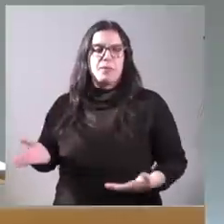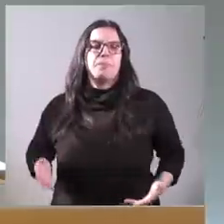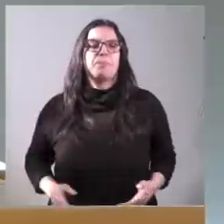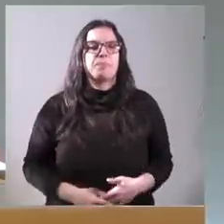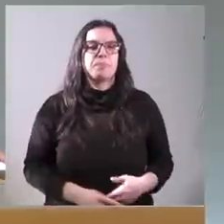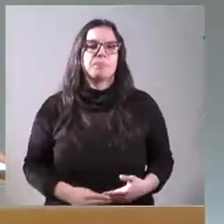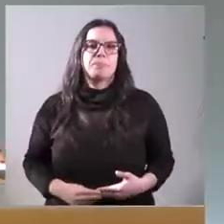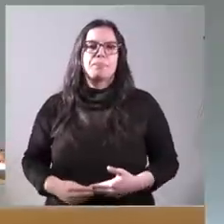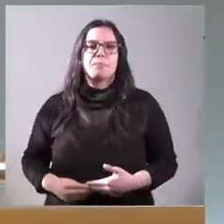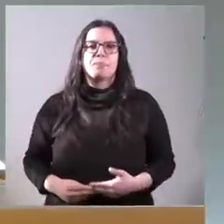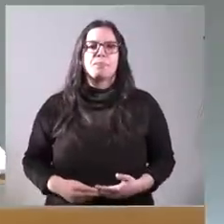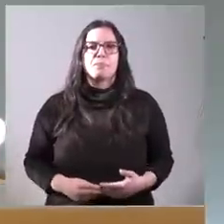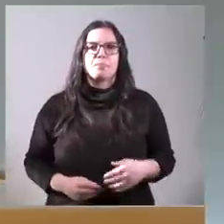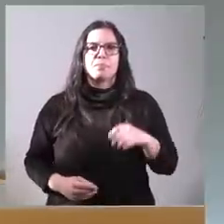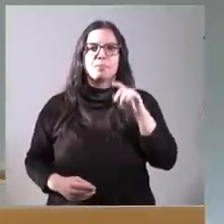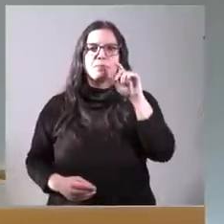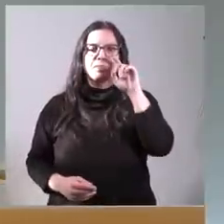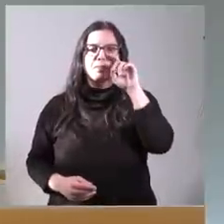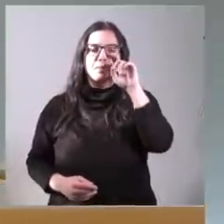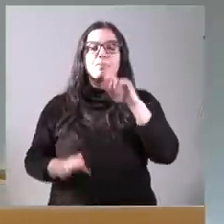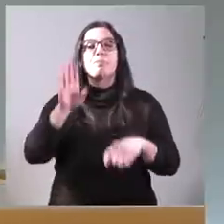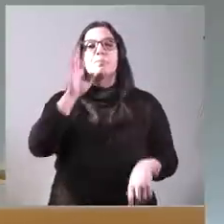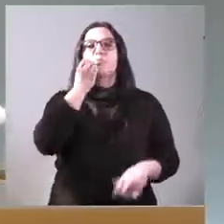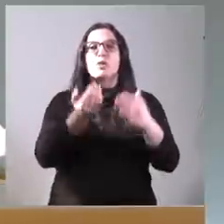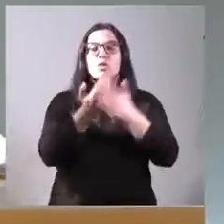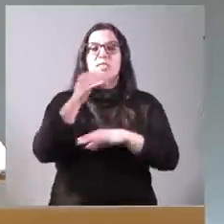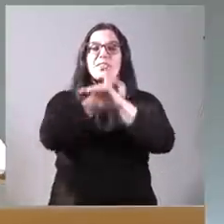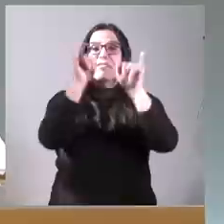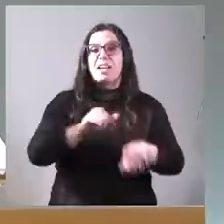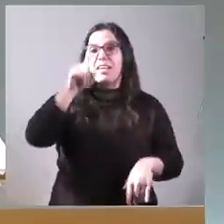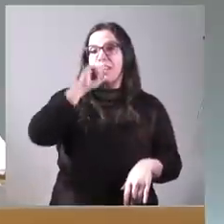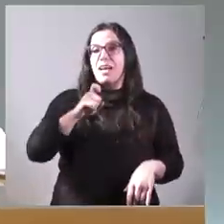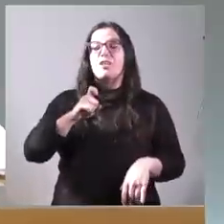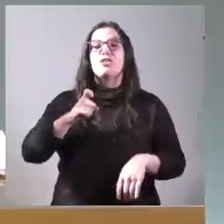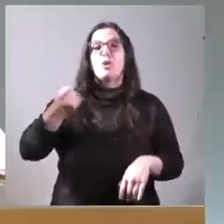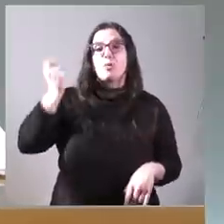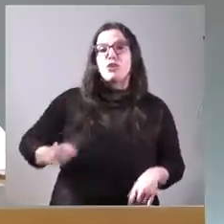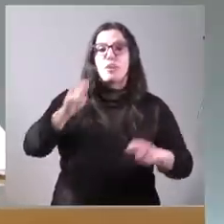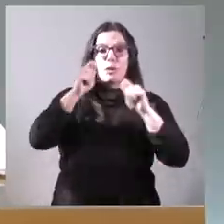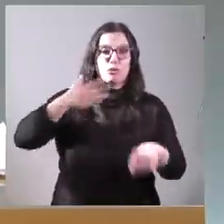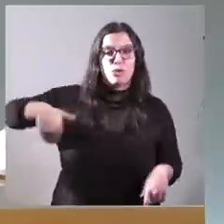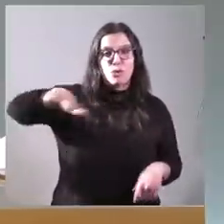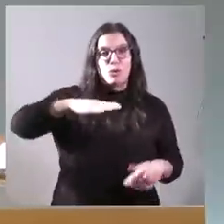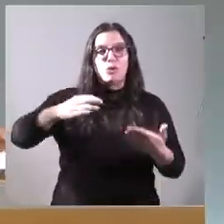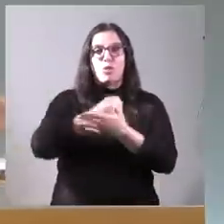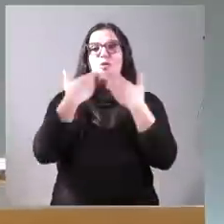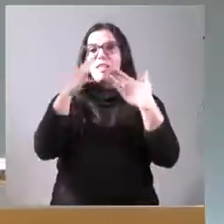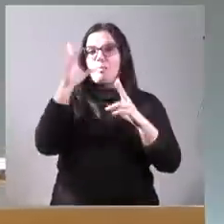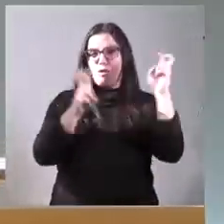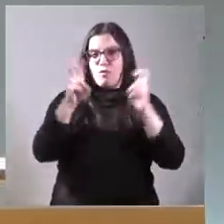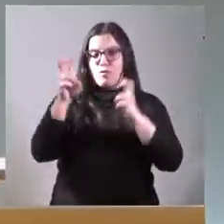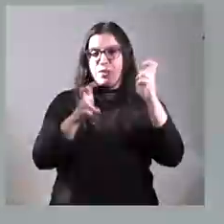detalle Muchas gracias portavoz Buenos días y feliz año a todos los profesionales del periodismo a quien os agradezco su asistencia